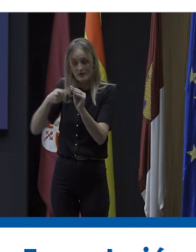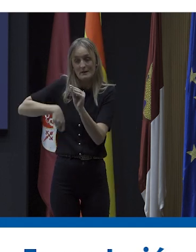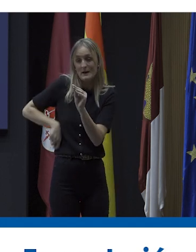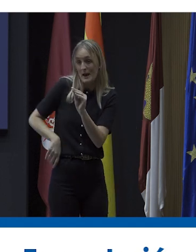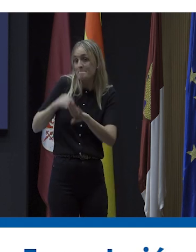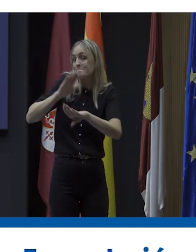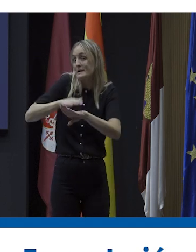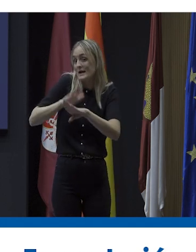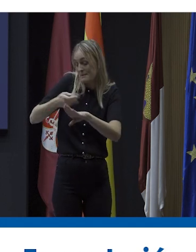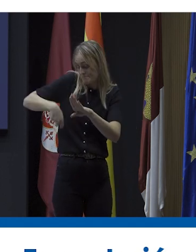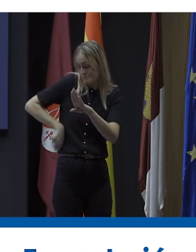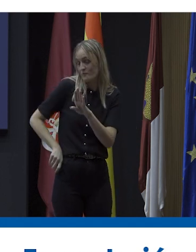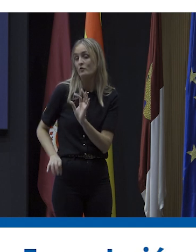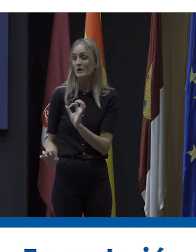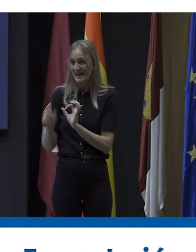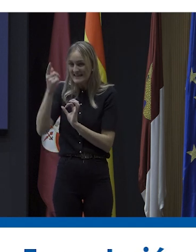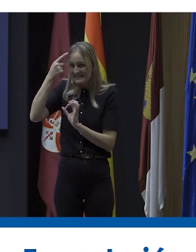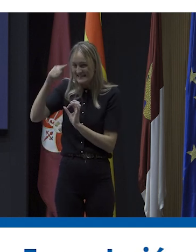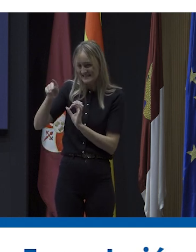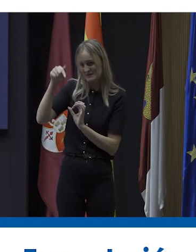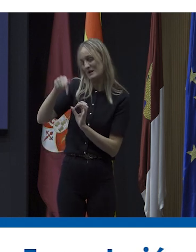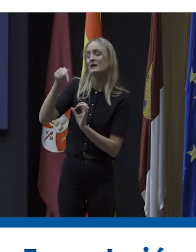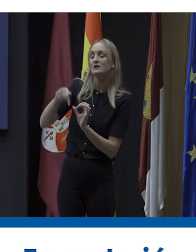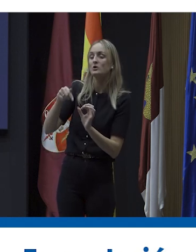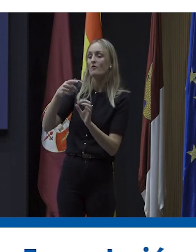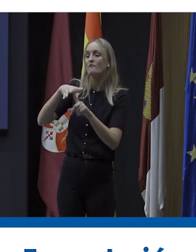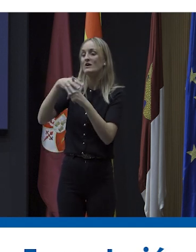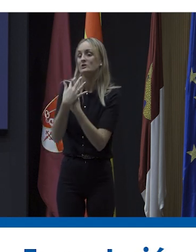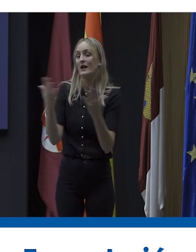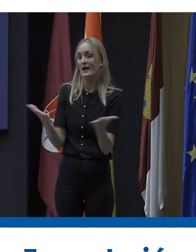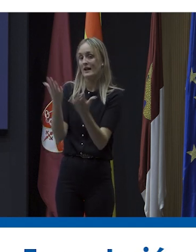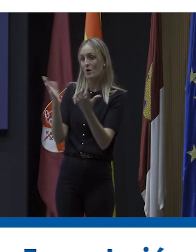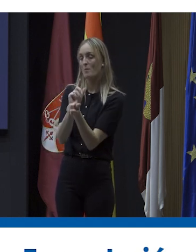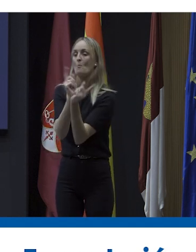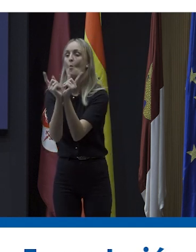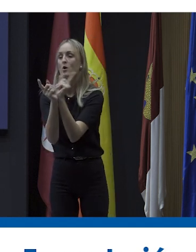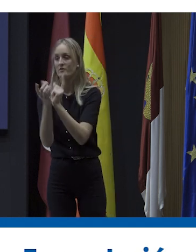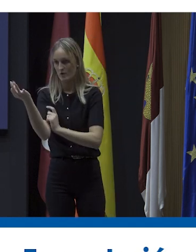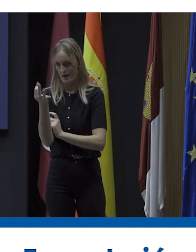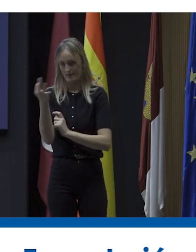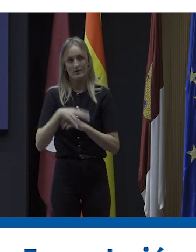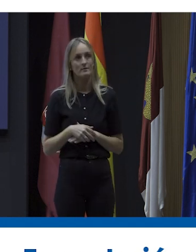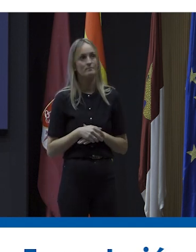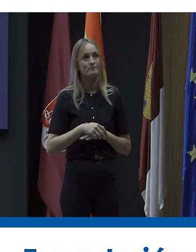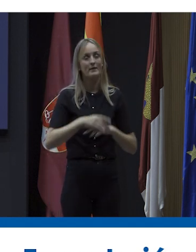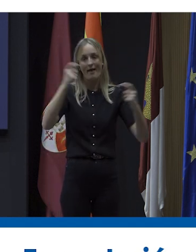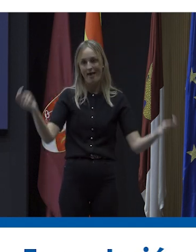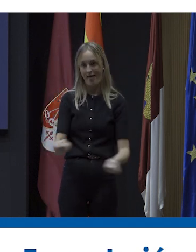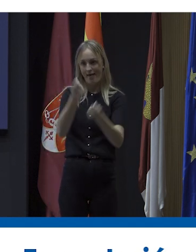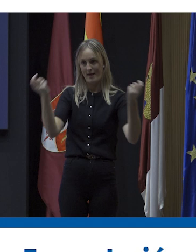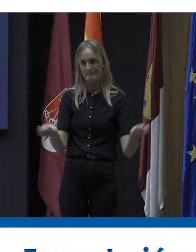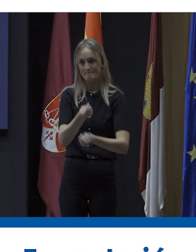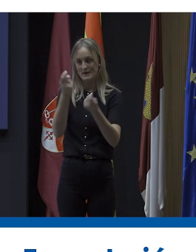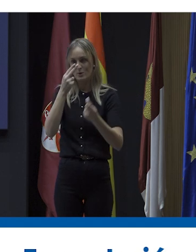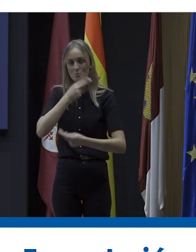profesionales realmente supieran que existían estos factores de riesgo y que había que modificarlos. Campañas publicitarias para la población,